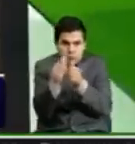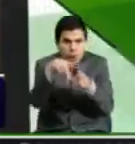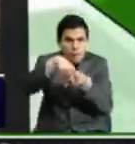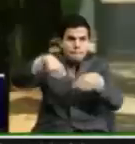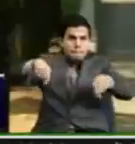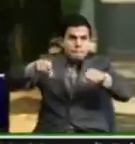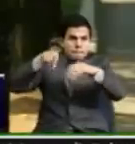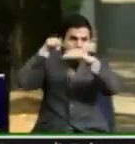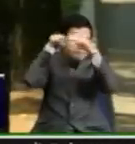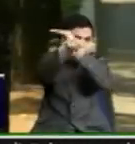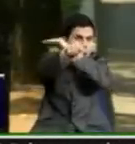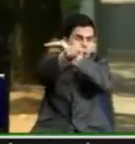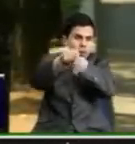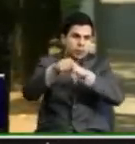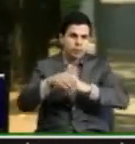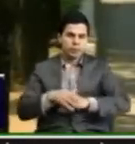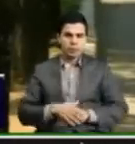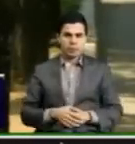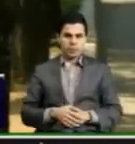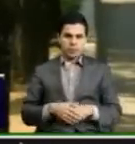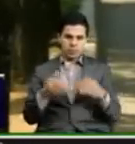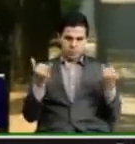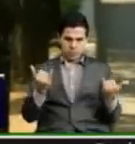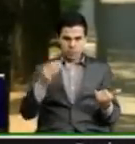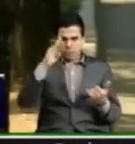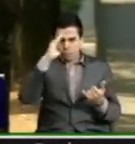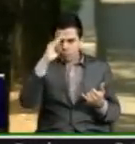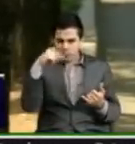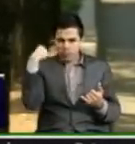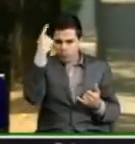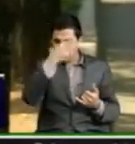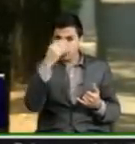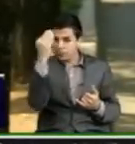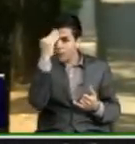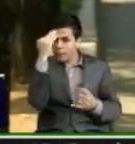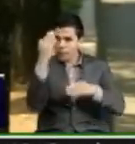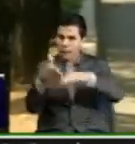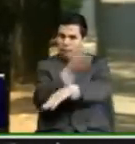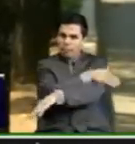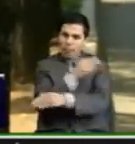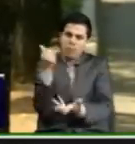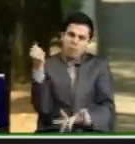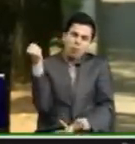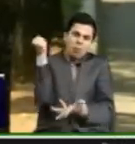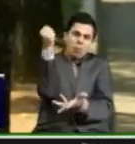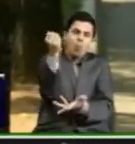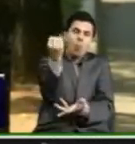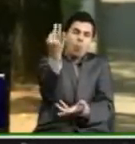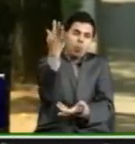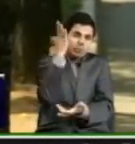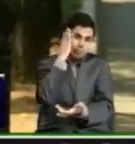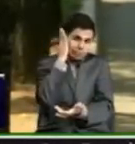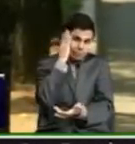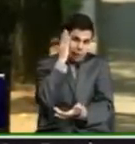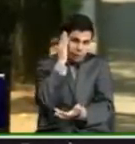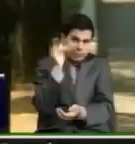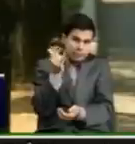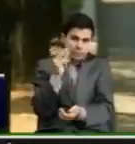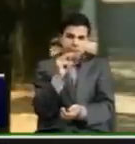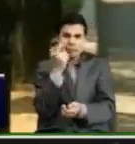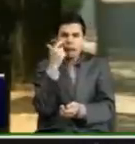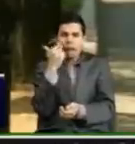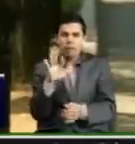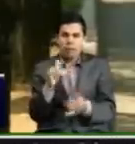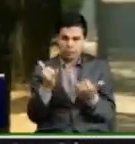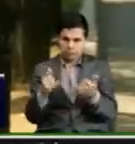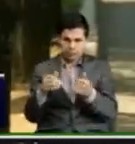el maletín. Bien, las autoridades investigan si los ladrones ya tenían conocimiento previo de la suma de dinero que había sido retirada por la víctima de una entidad bancaria